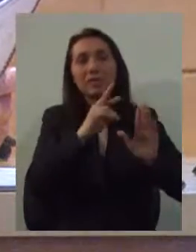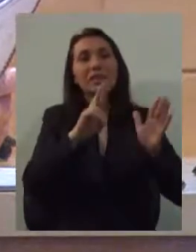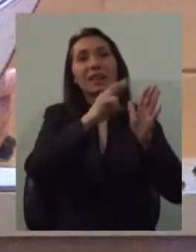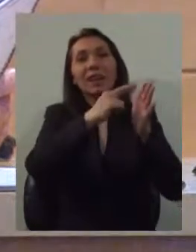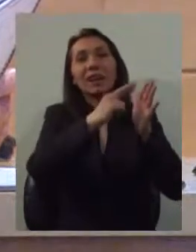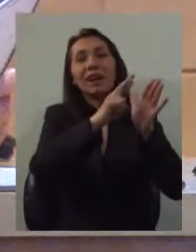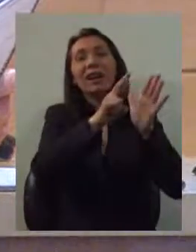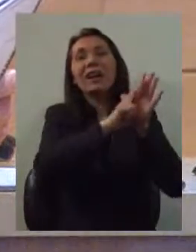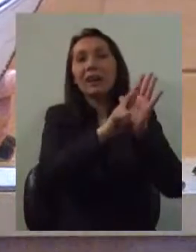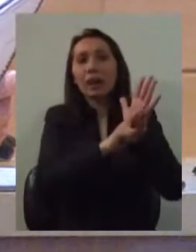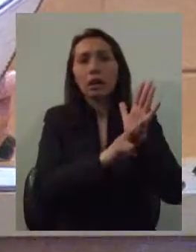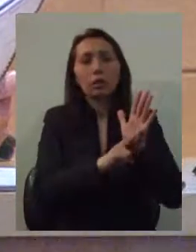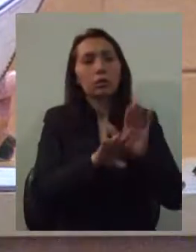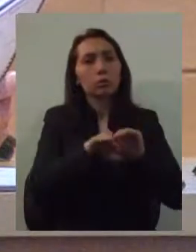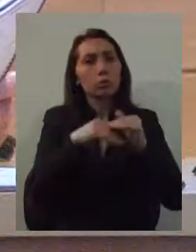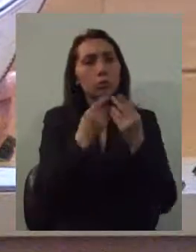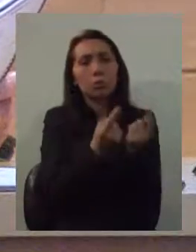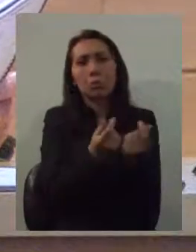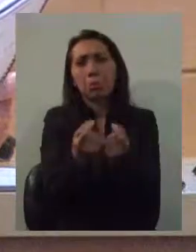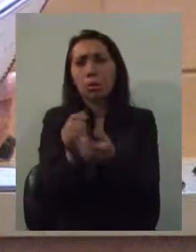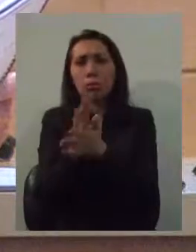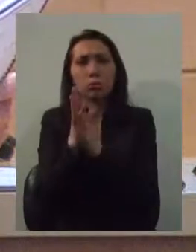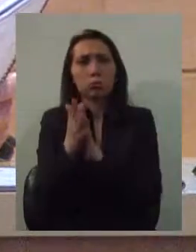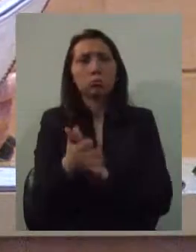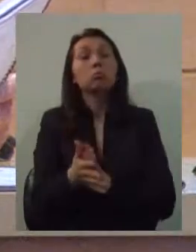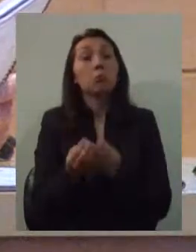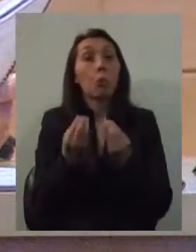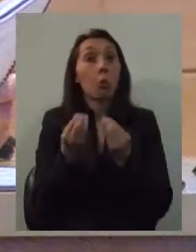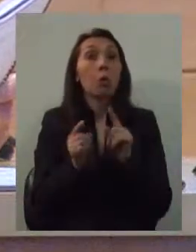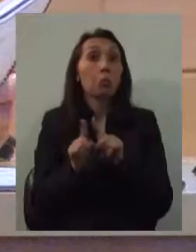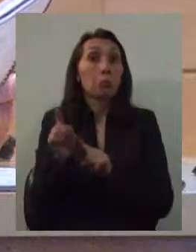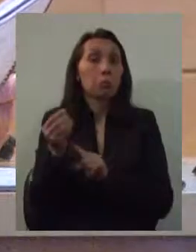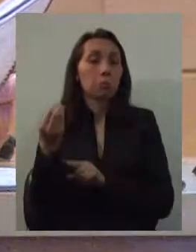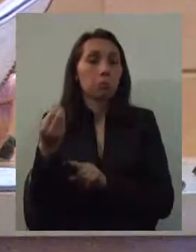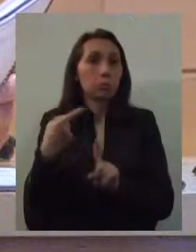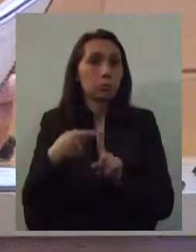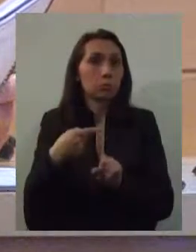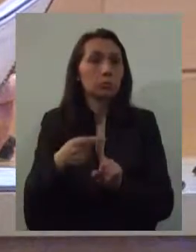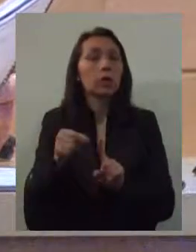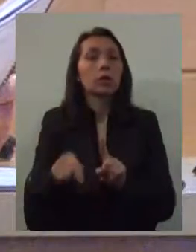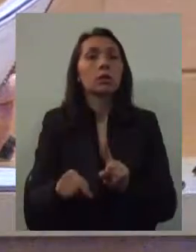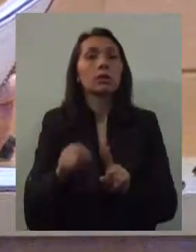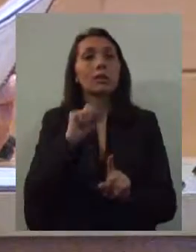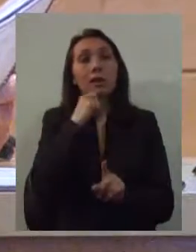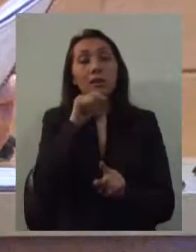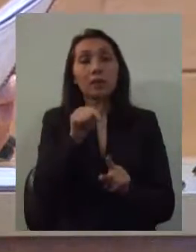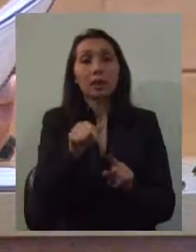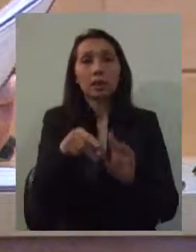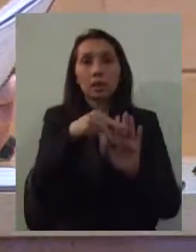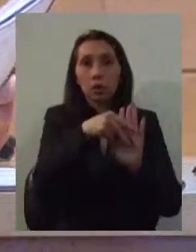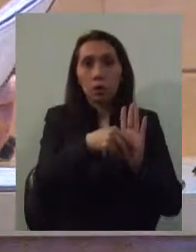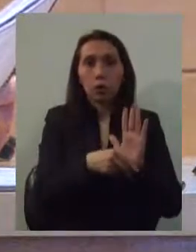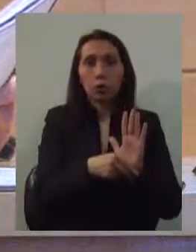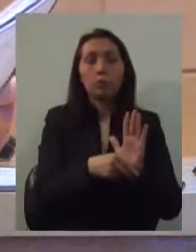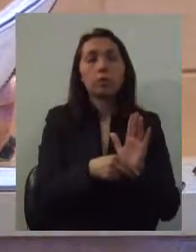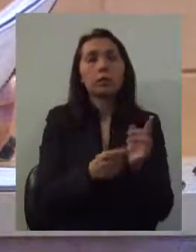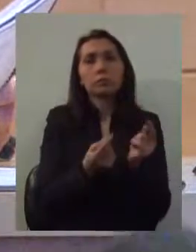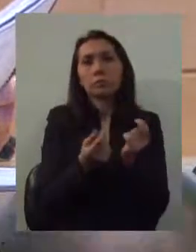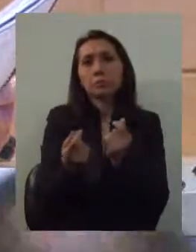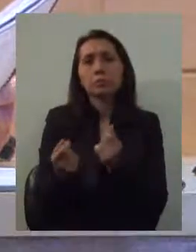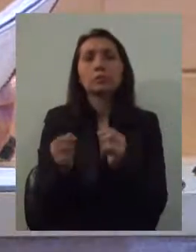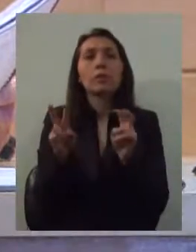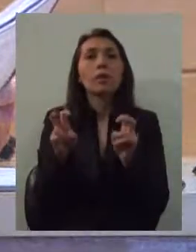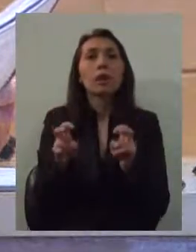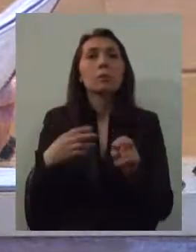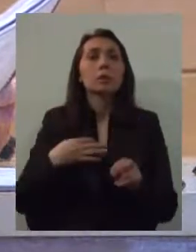son comunes a todos los procedimientos, lo que es una gran ventaja, porque significa que esta normativa es común a